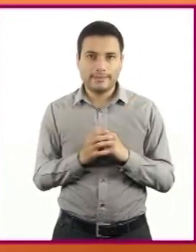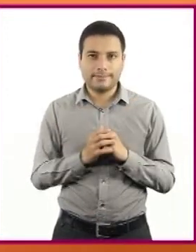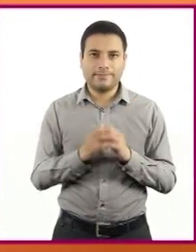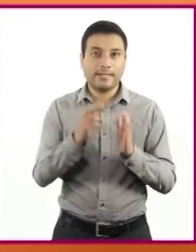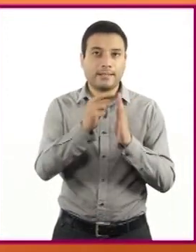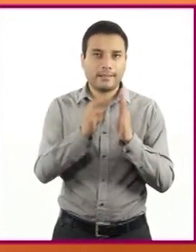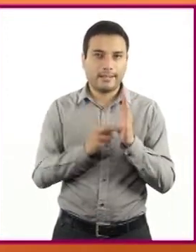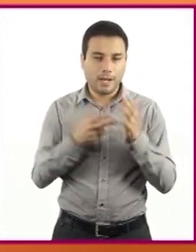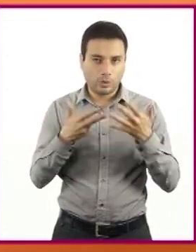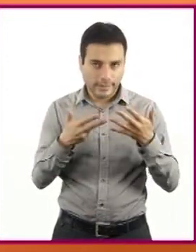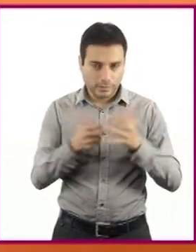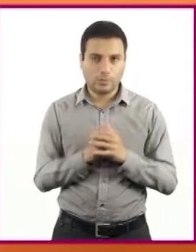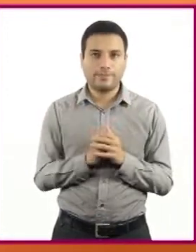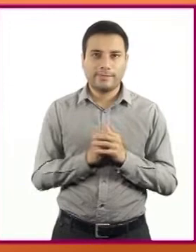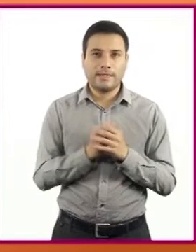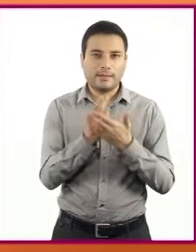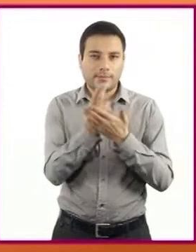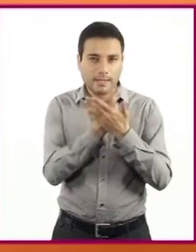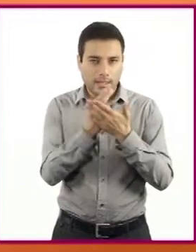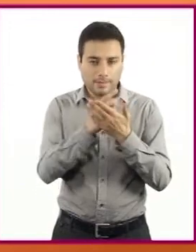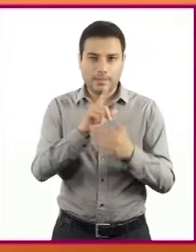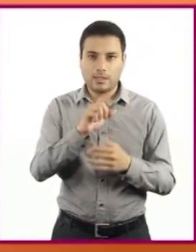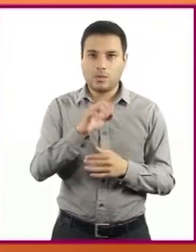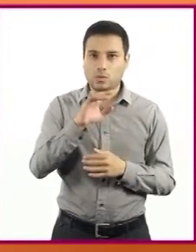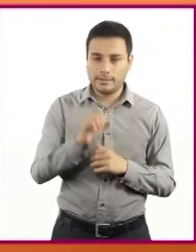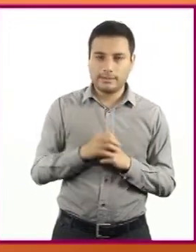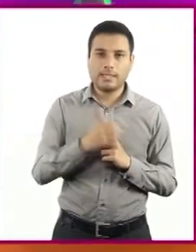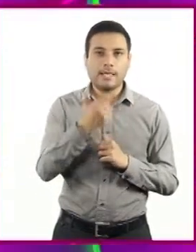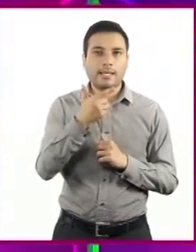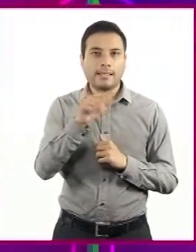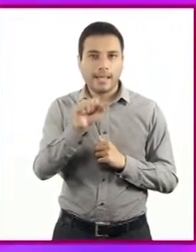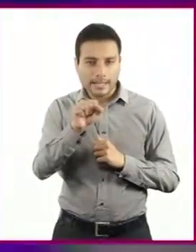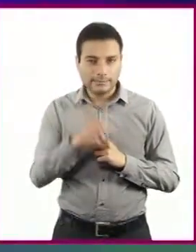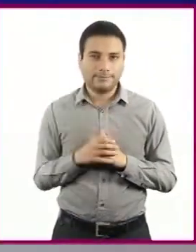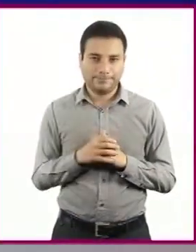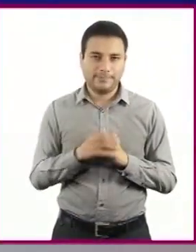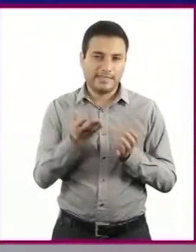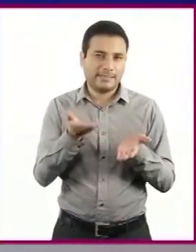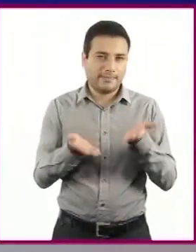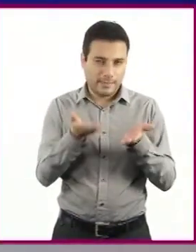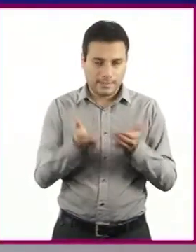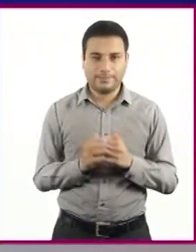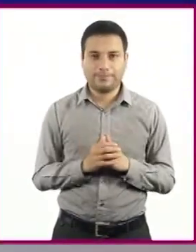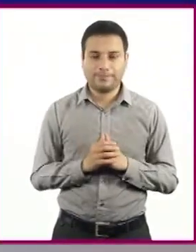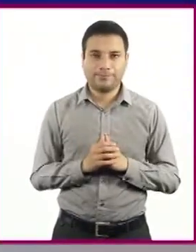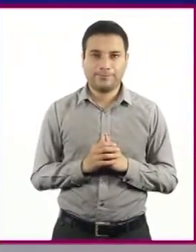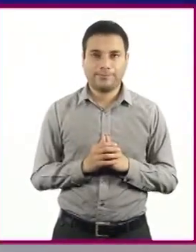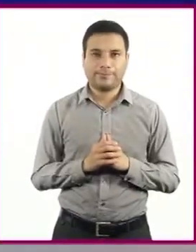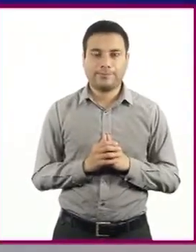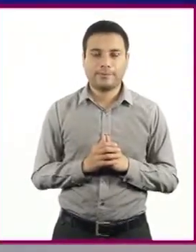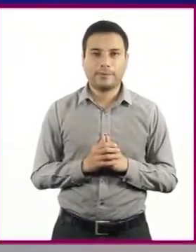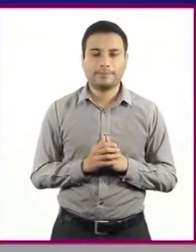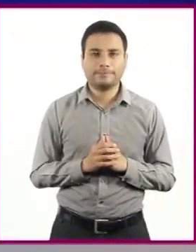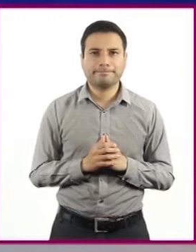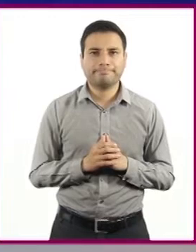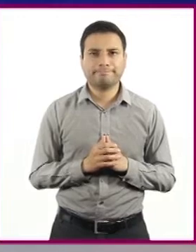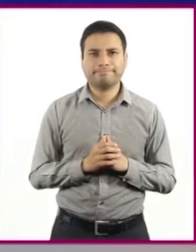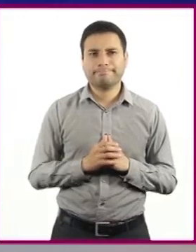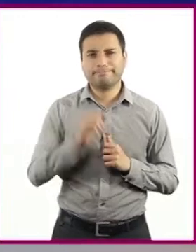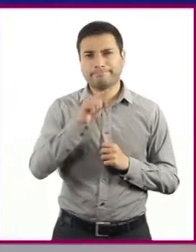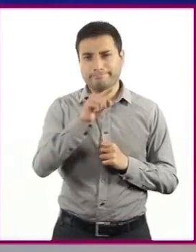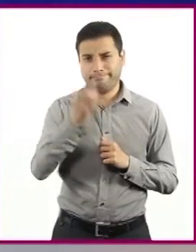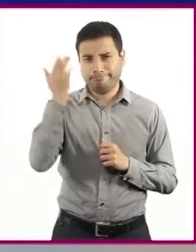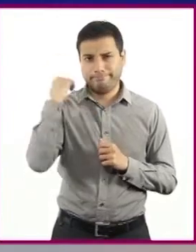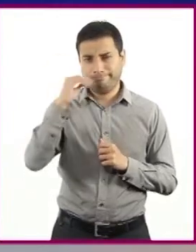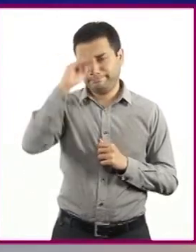octeto, diagrama de Lewis, gases nobles, estabilidad de átomos. Maestra, ¿alguna vez se